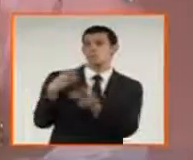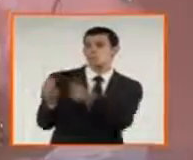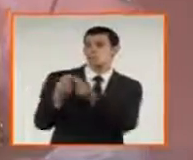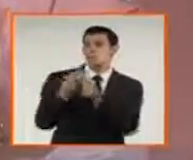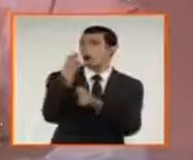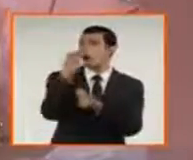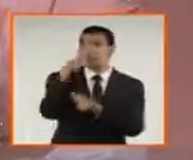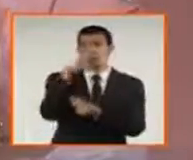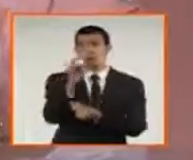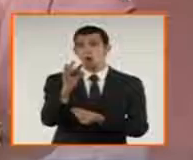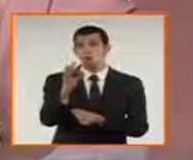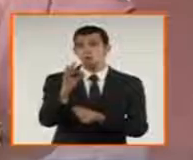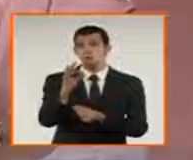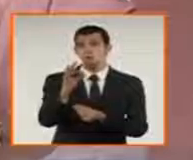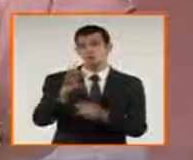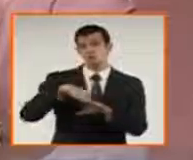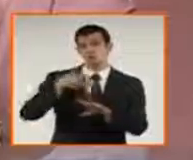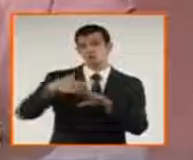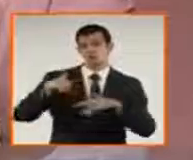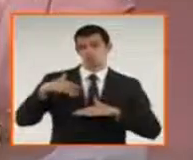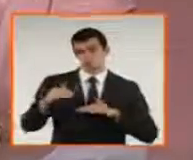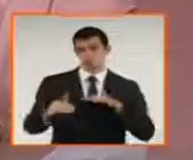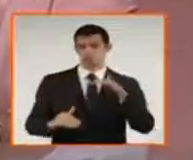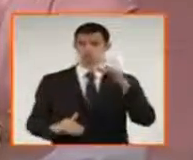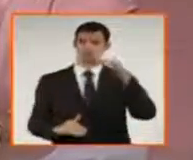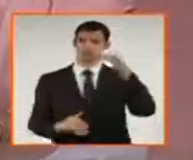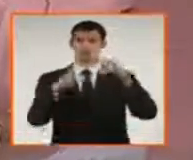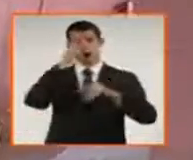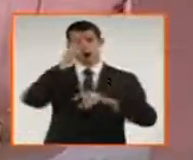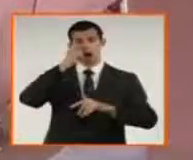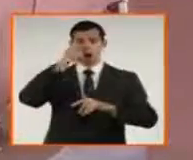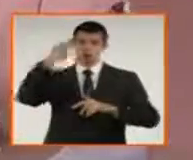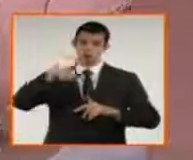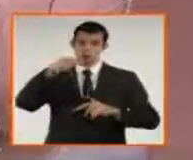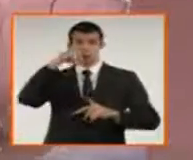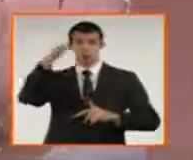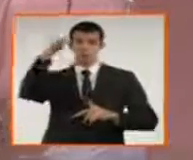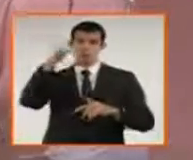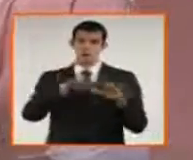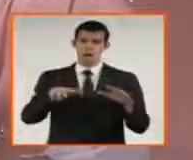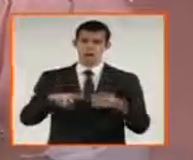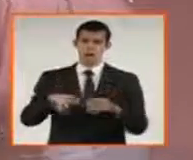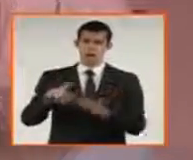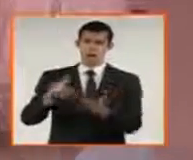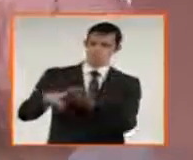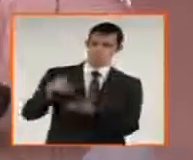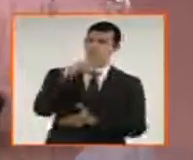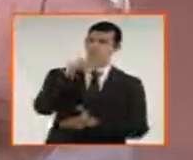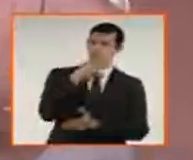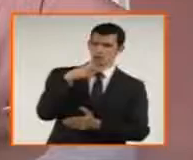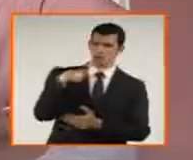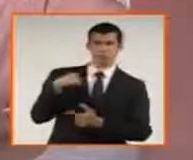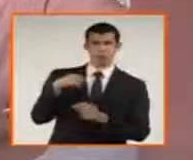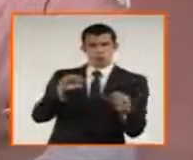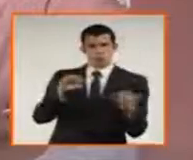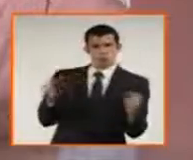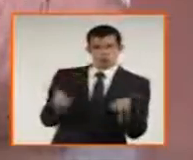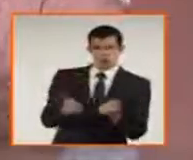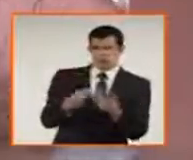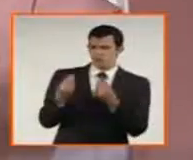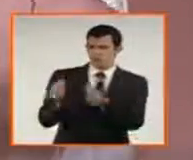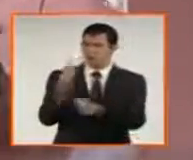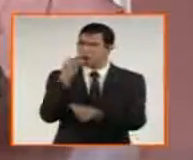obligación. Entonces, la ley lo que establece, el proyecto dice que pudiera el tribunal considerar que se excluye de la